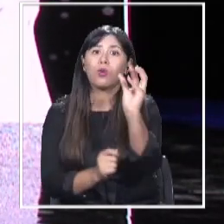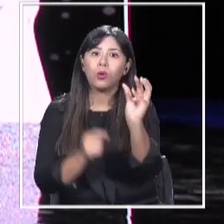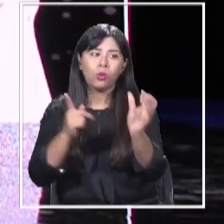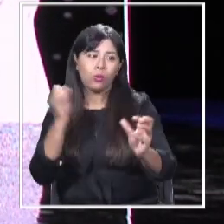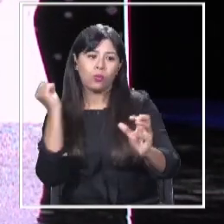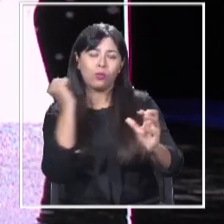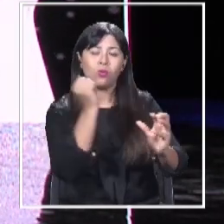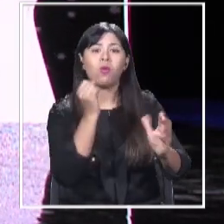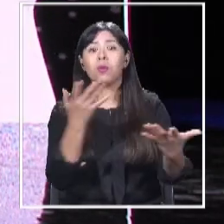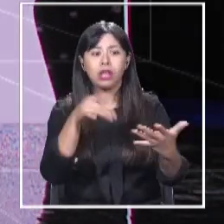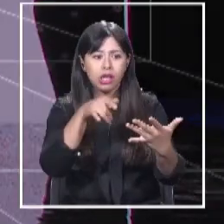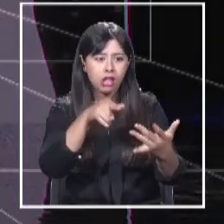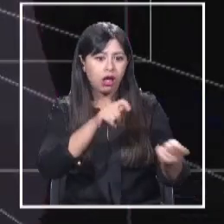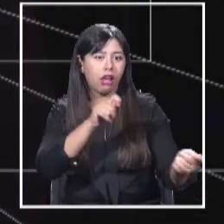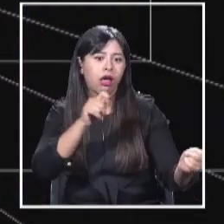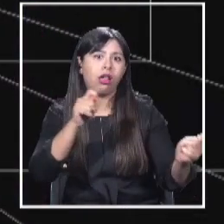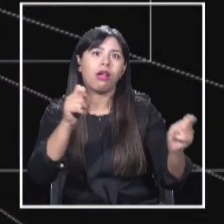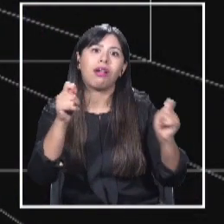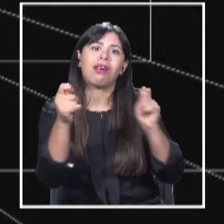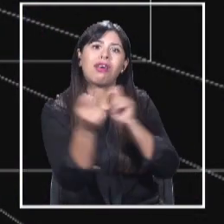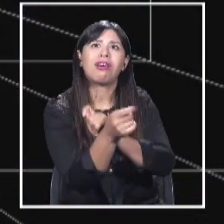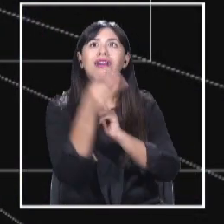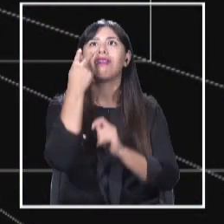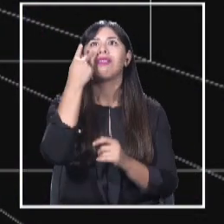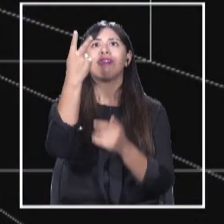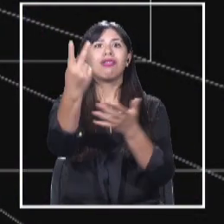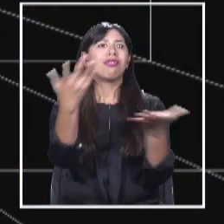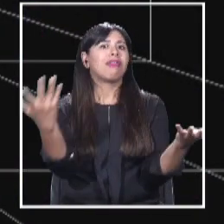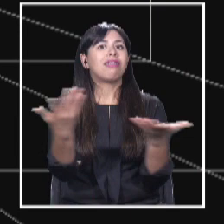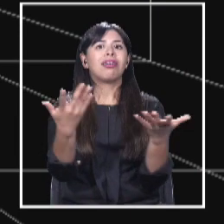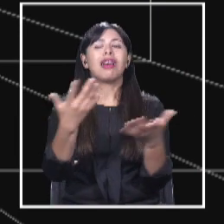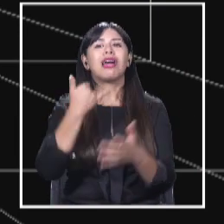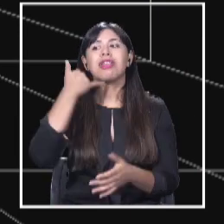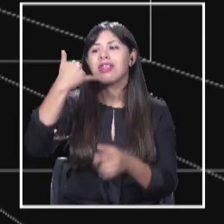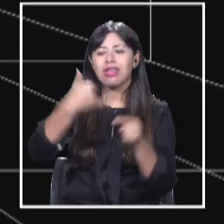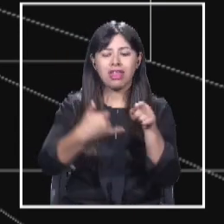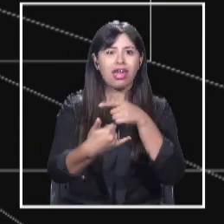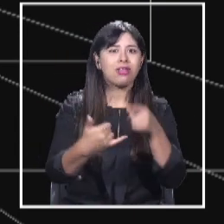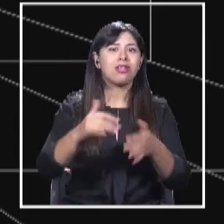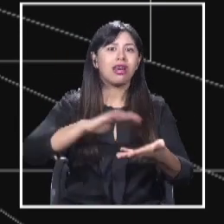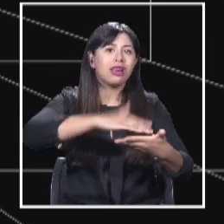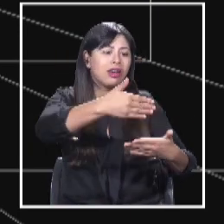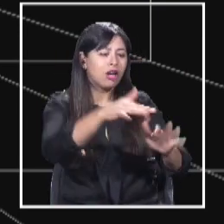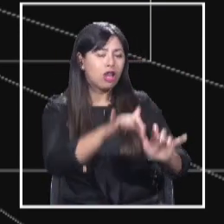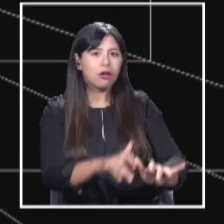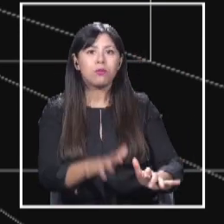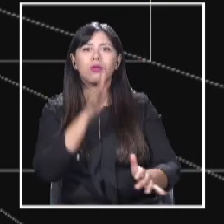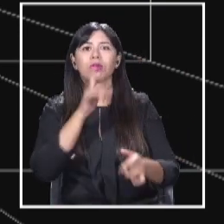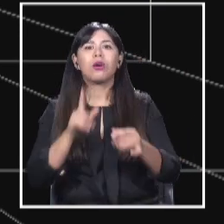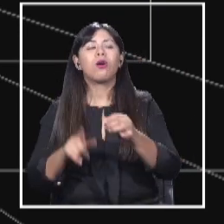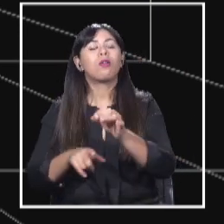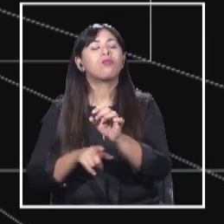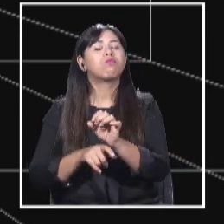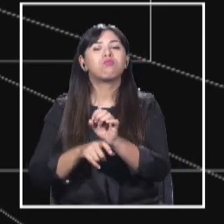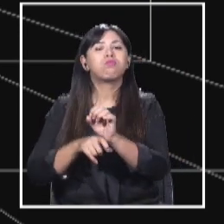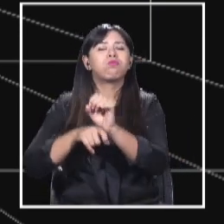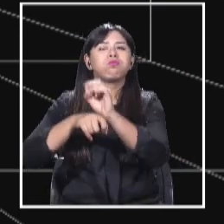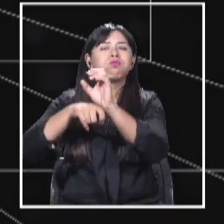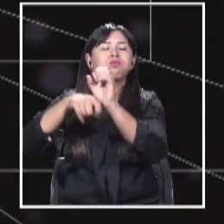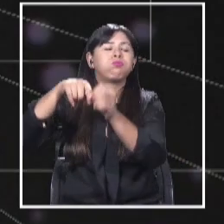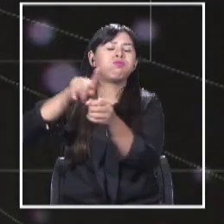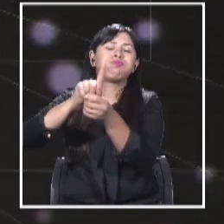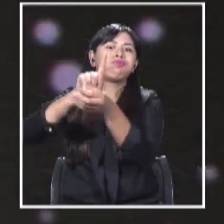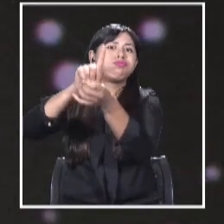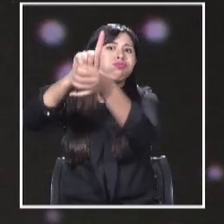y acabamos teniendo lo que hoy estamos viendo aquí. Tenemos móviles, tenemos ordenadores, tenemos naves espaciales con las que explorar el